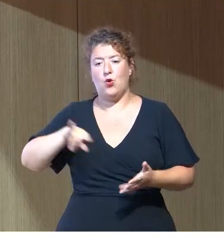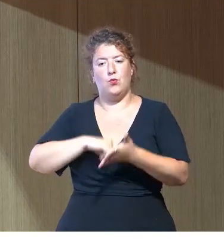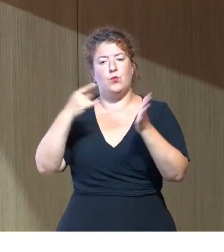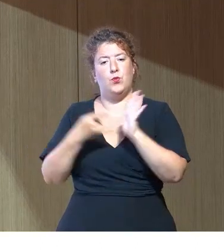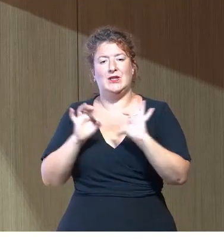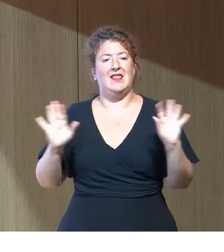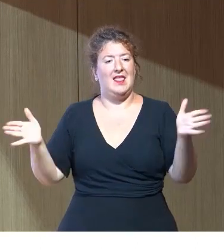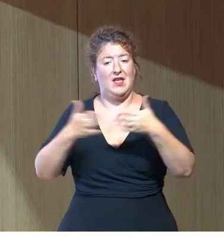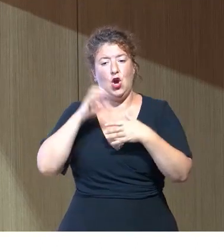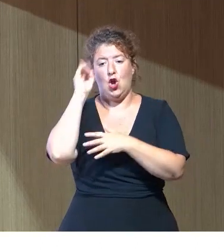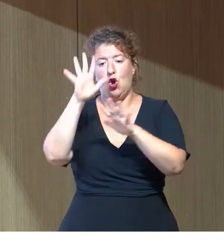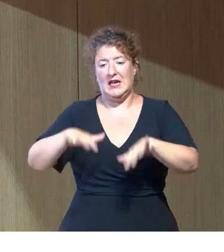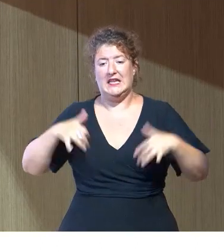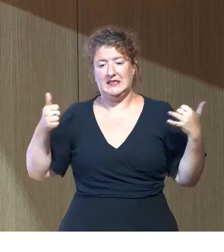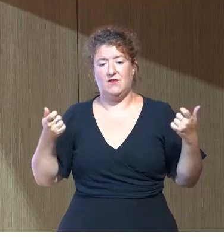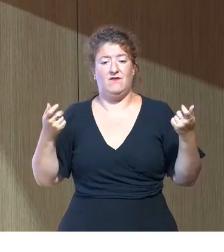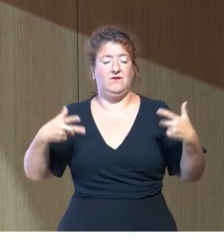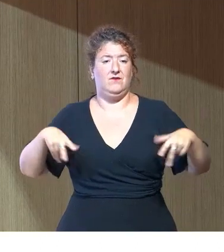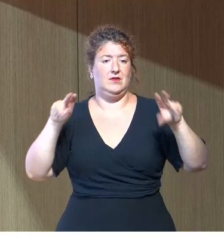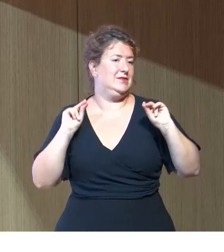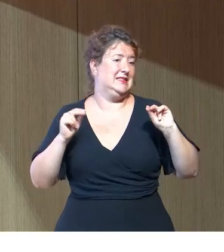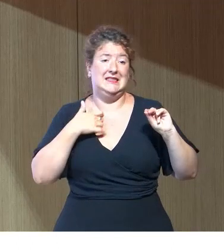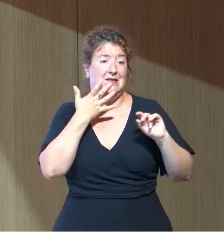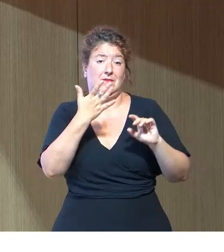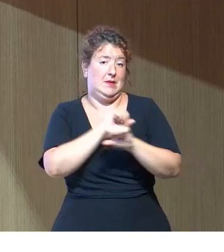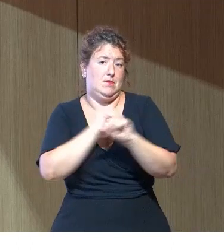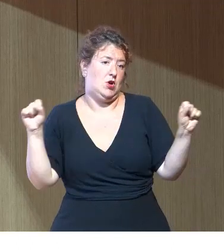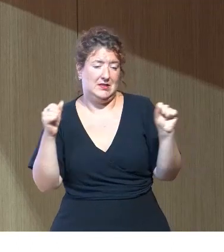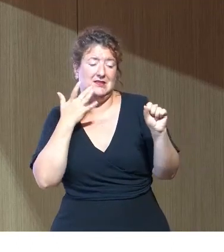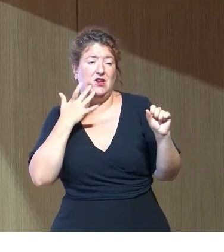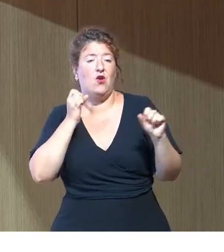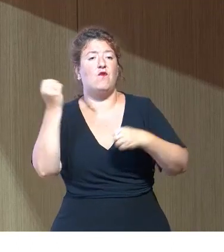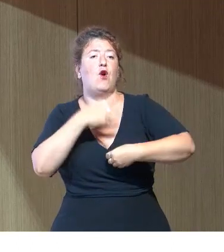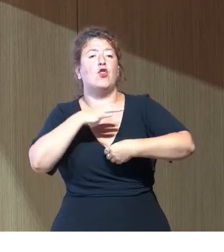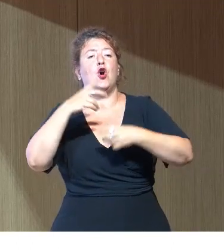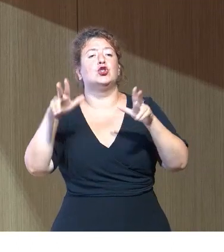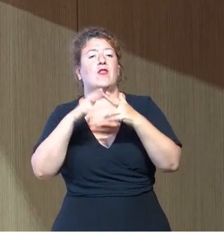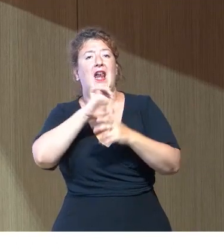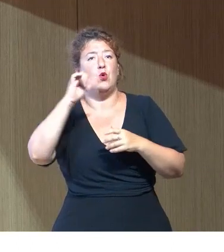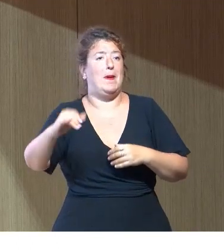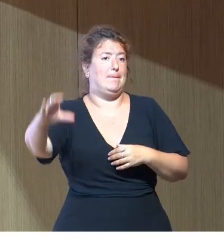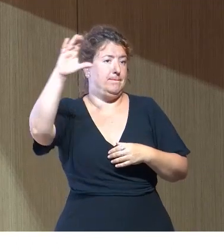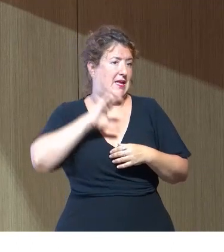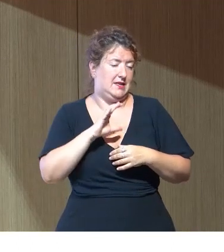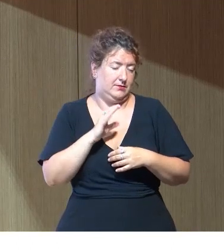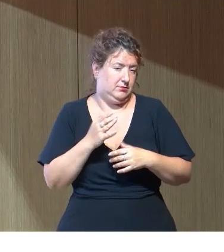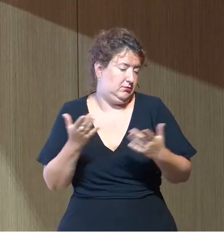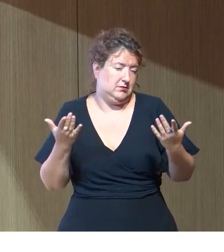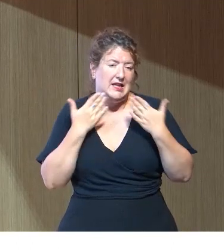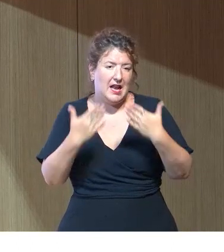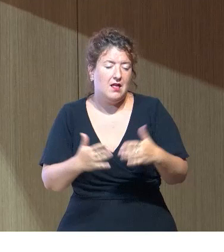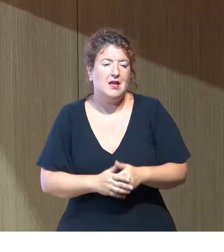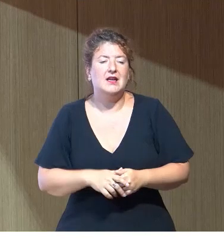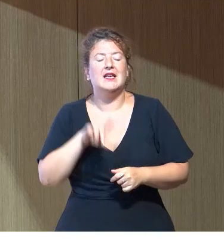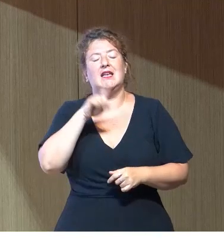cerrar y este congreso que cerramos si no habrían sido posibles sin la confinanciación del fondo social europeo y la y la iniciativa de garantía